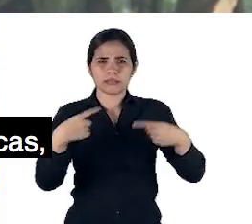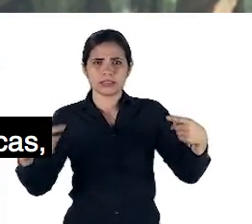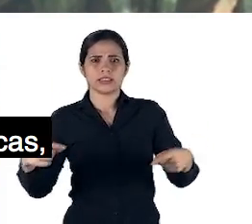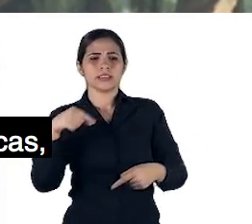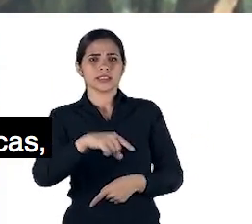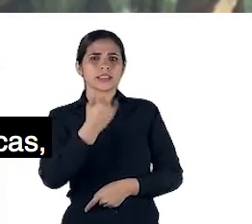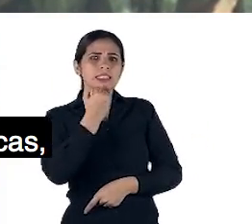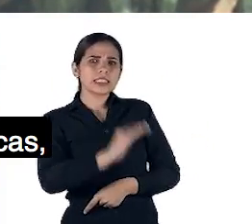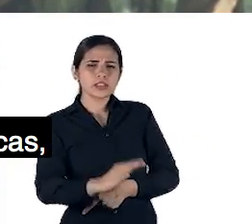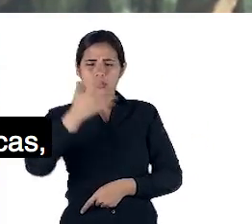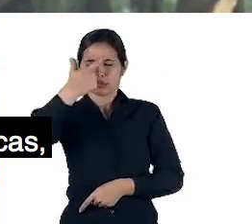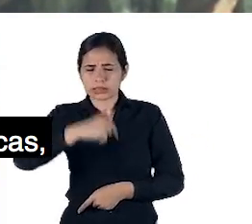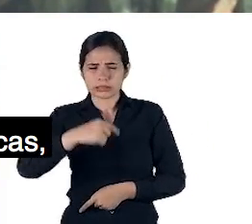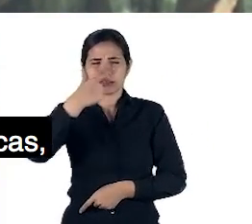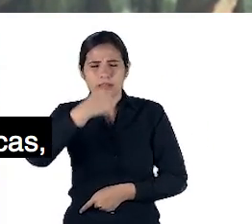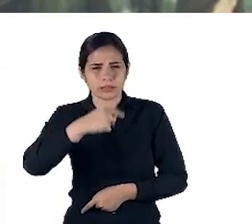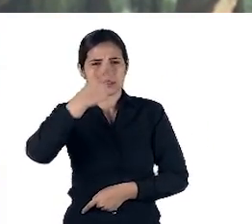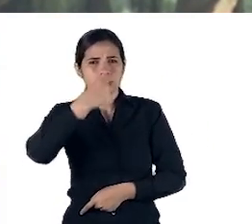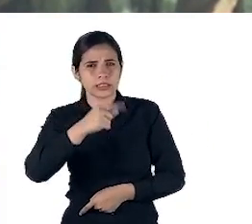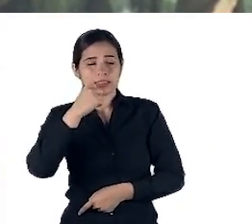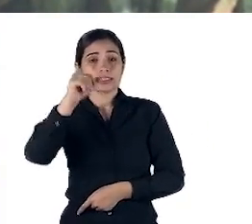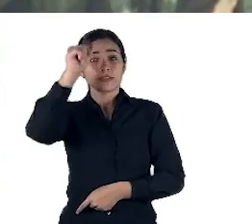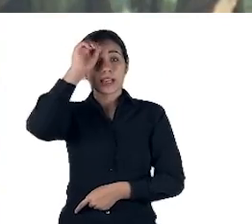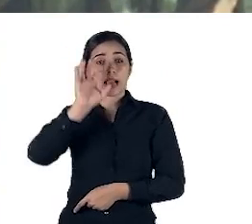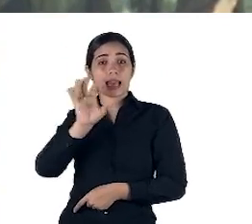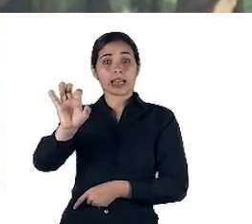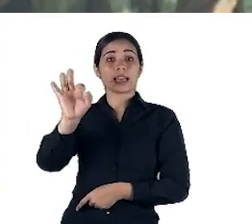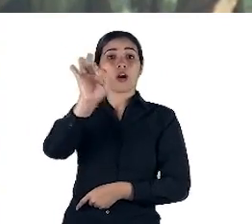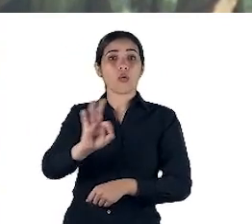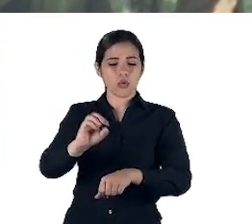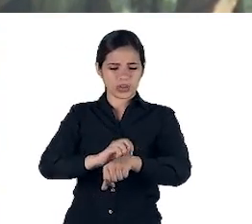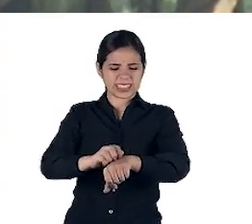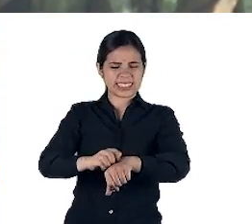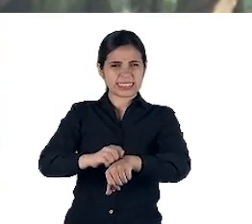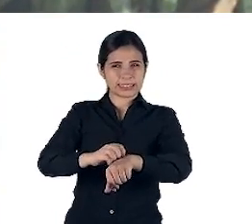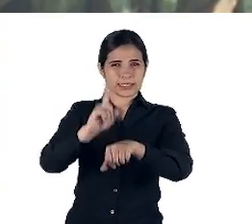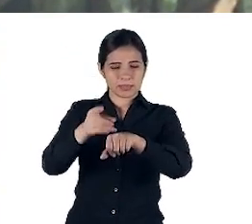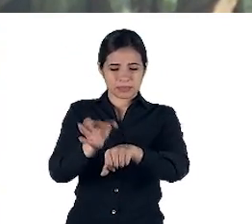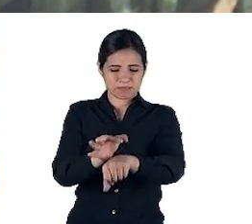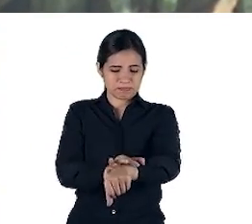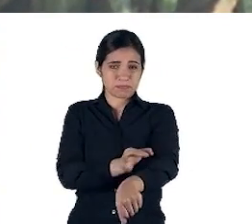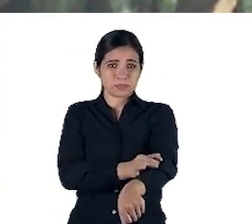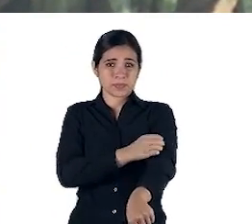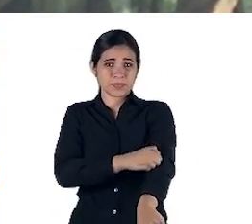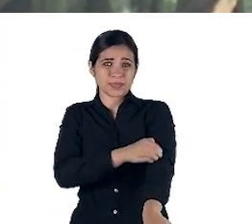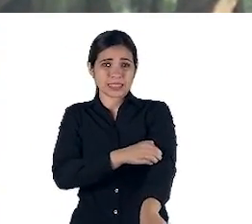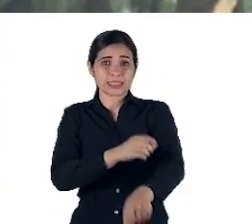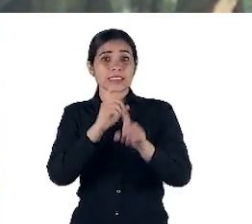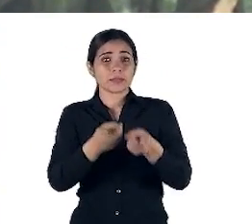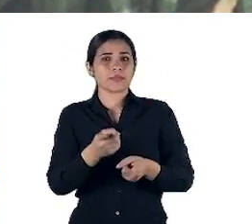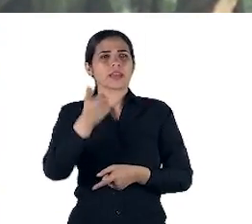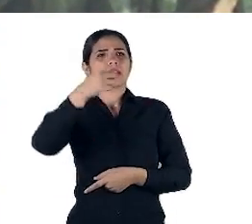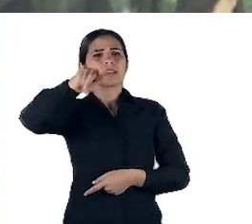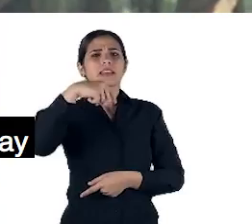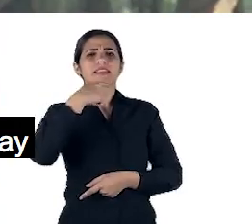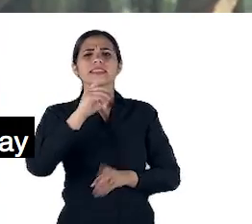alergias, ¿verdad? Las alergias dérmicas, los famosos, las famosas sarnas. Ay, sí, no hay niño que no haya tenido